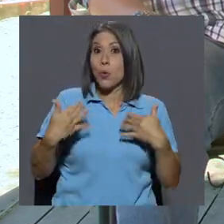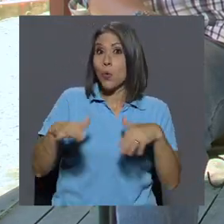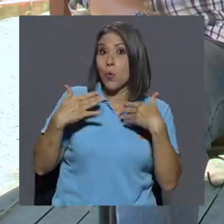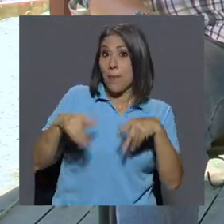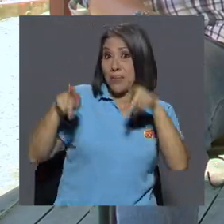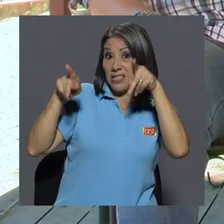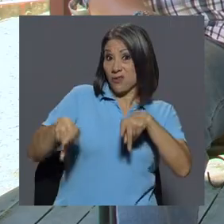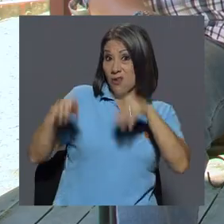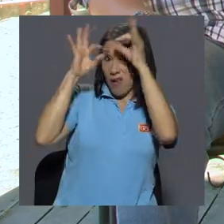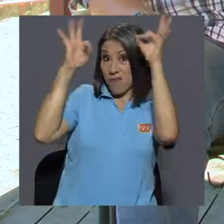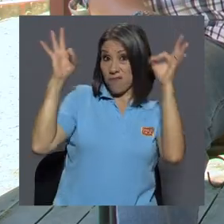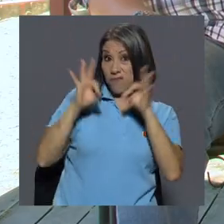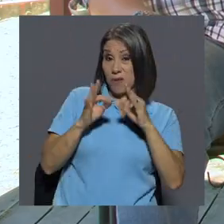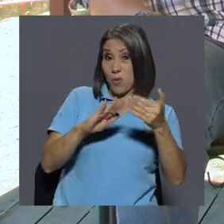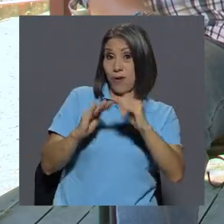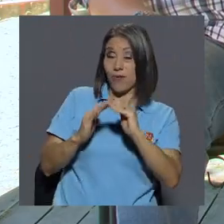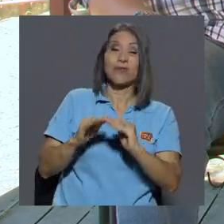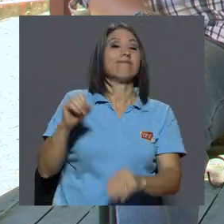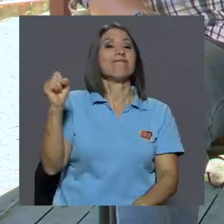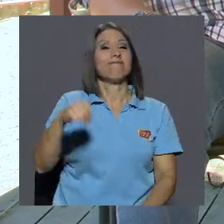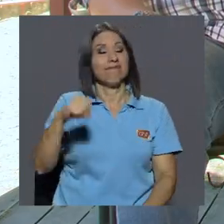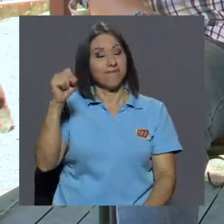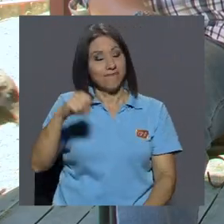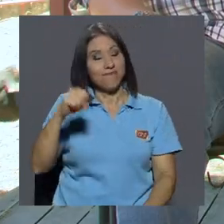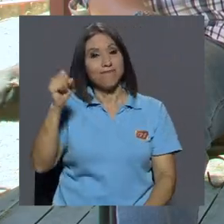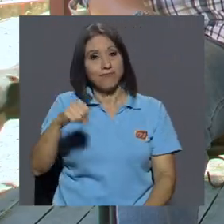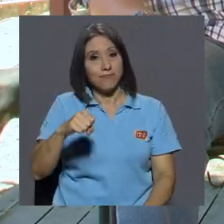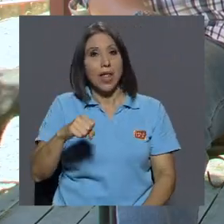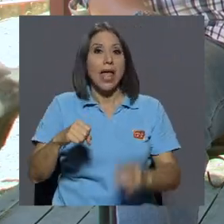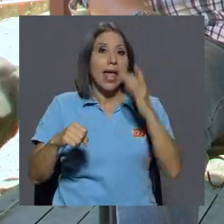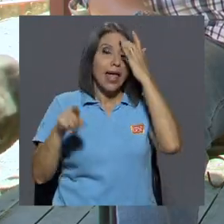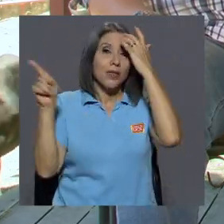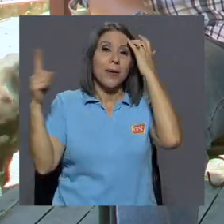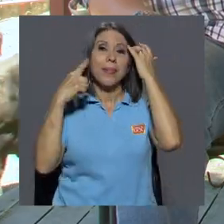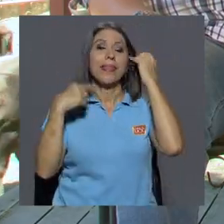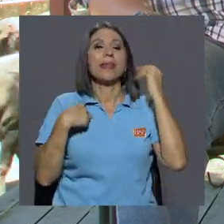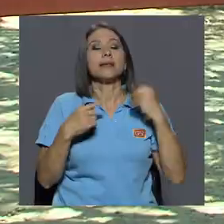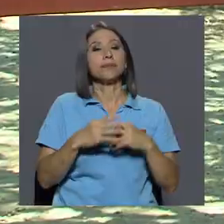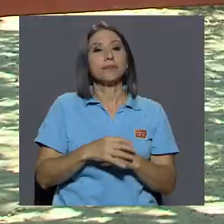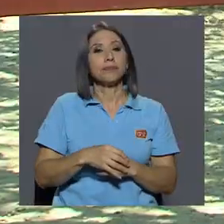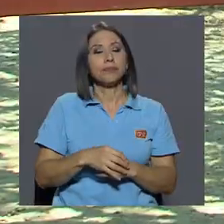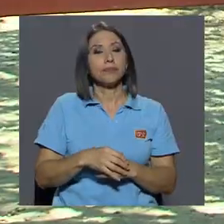pueblo. Era un personaje en el pueblo. Entonces él me dice,